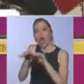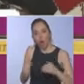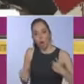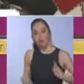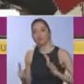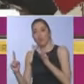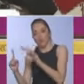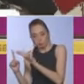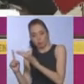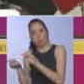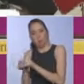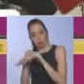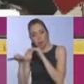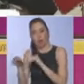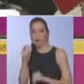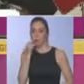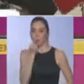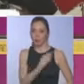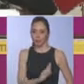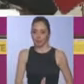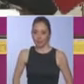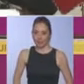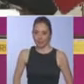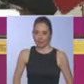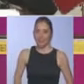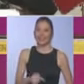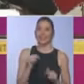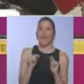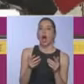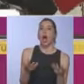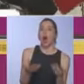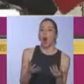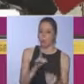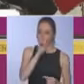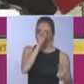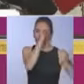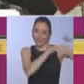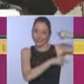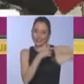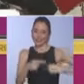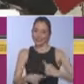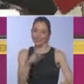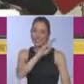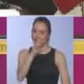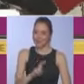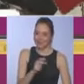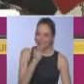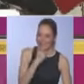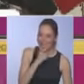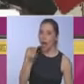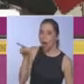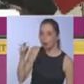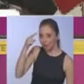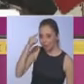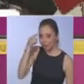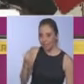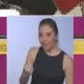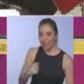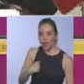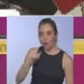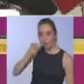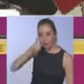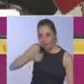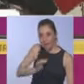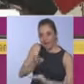podrá contar conmigo. Presidente, como es una tradición republicana, ¿a usted le parecería bien que yo